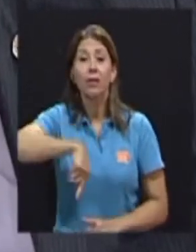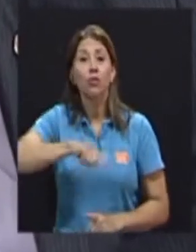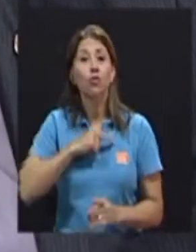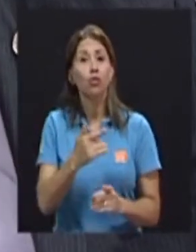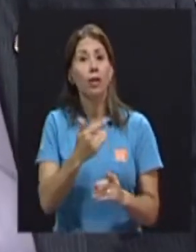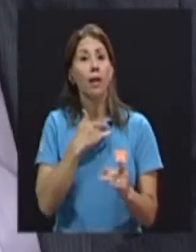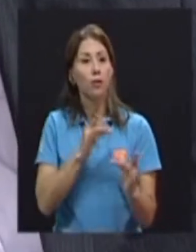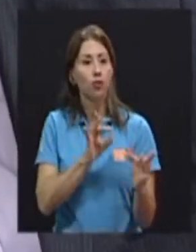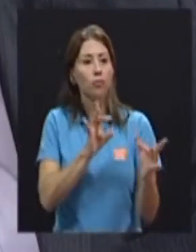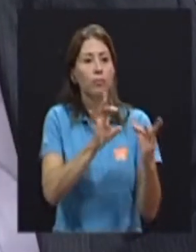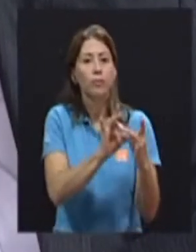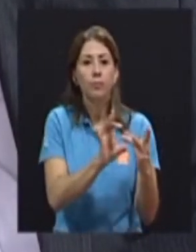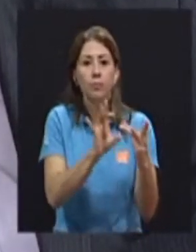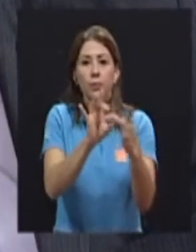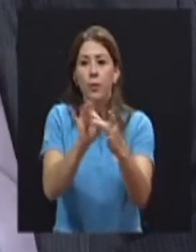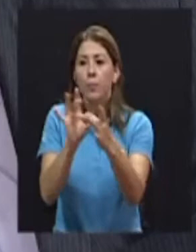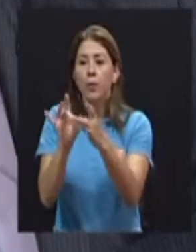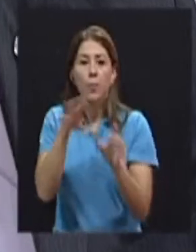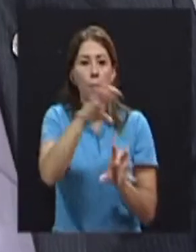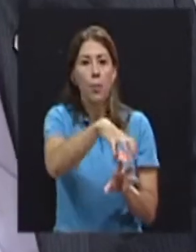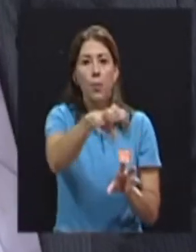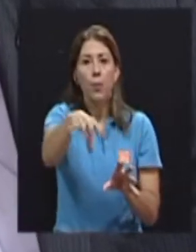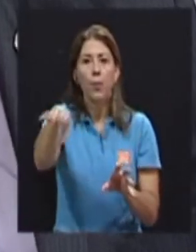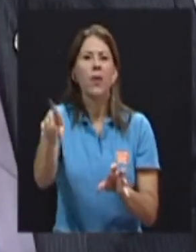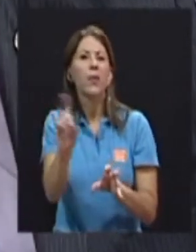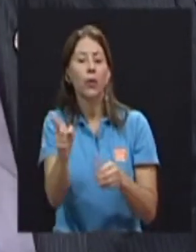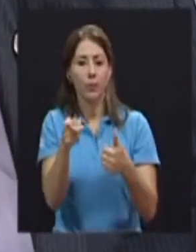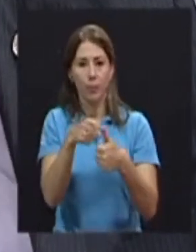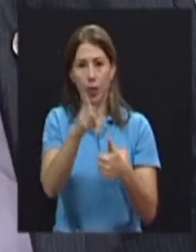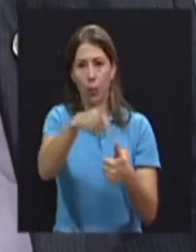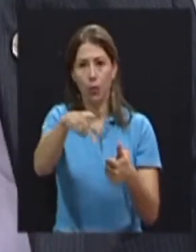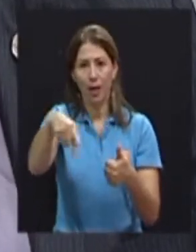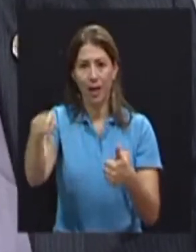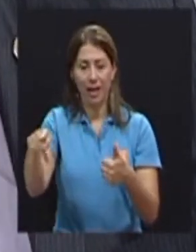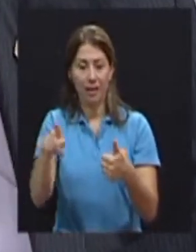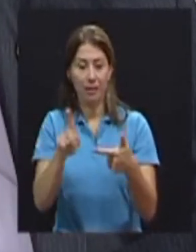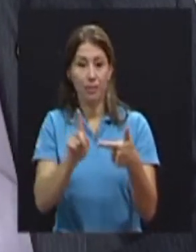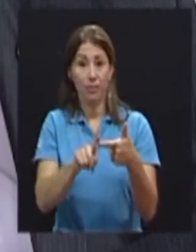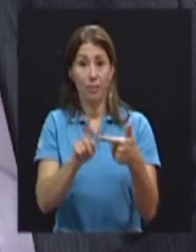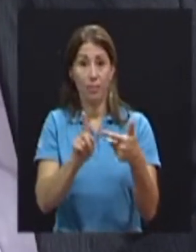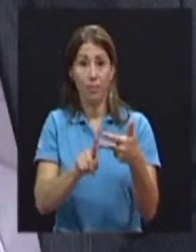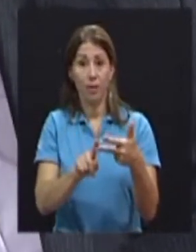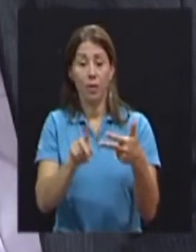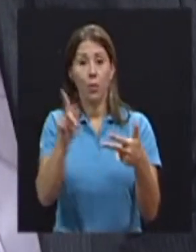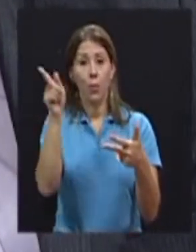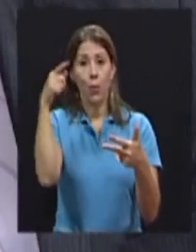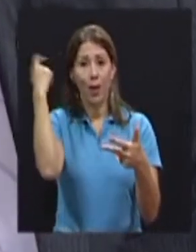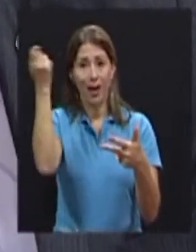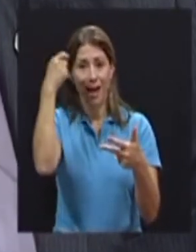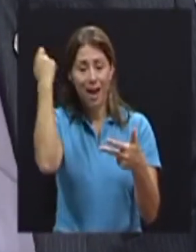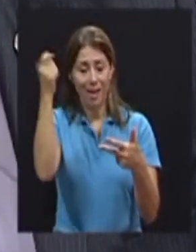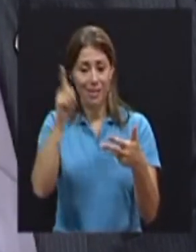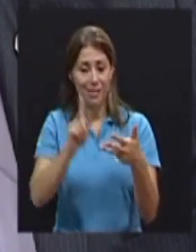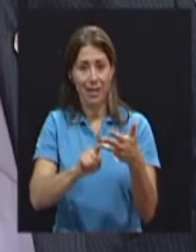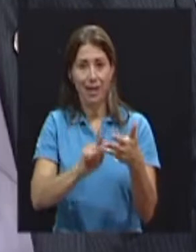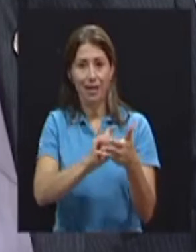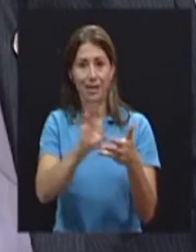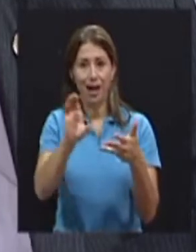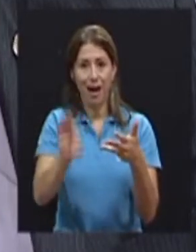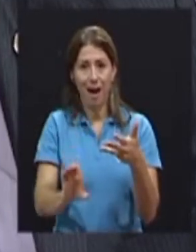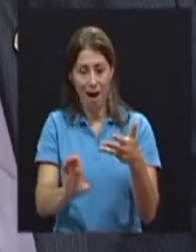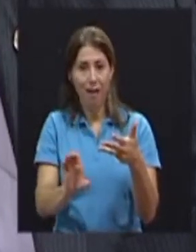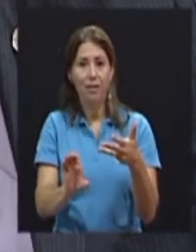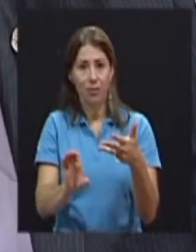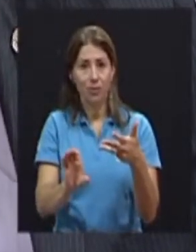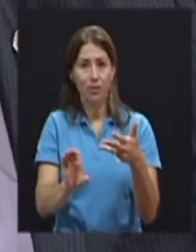grandes en Punta Arenas, en Guanacaste, 2 recintos muy grandes, en San Carlos hay una sede